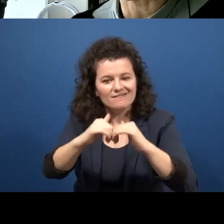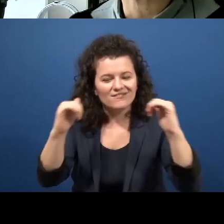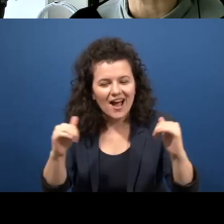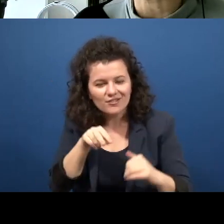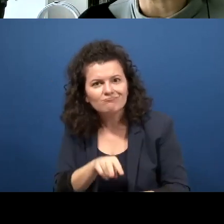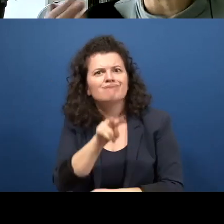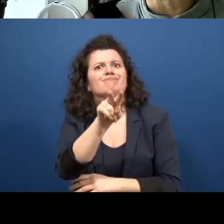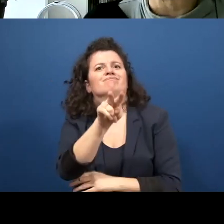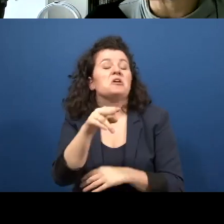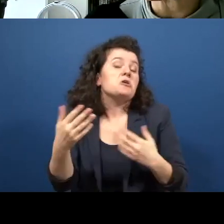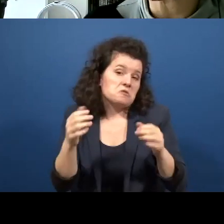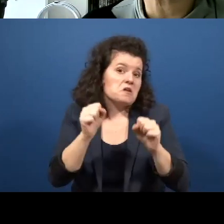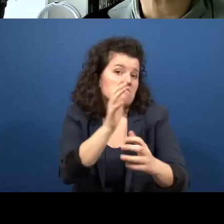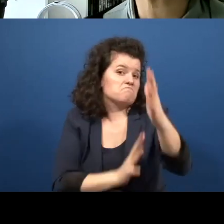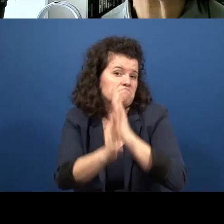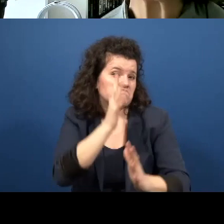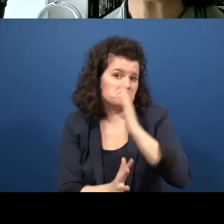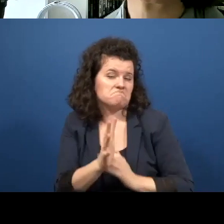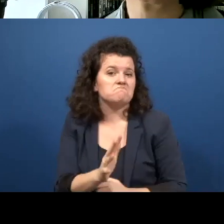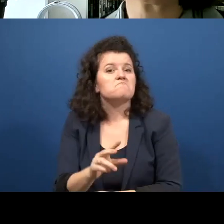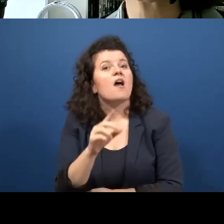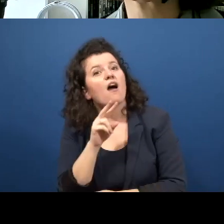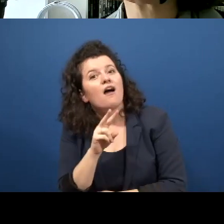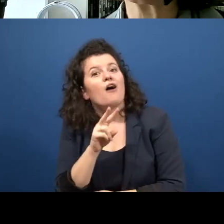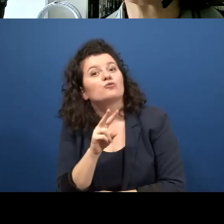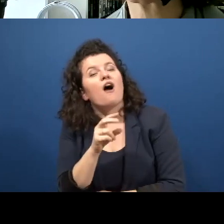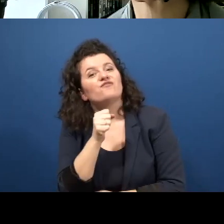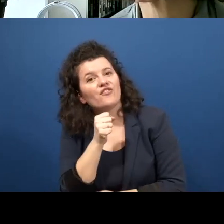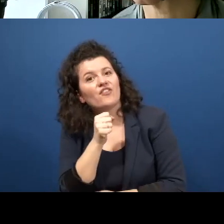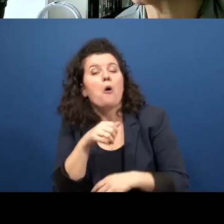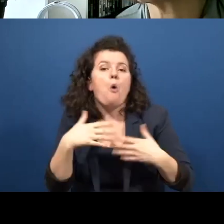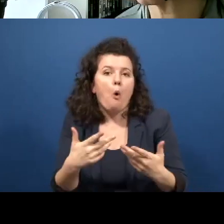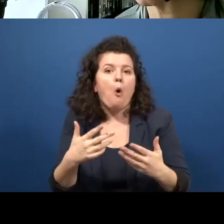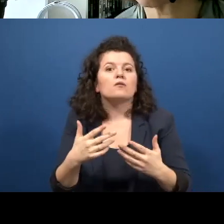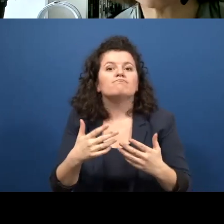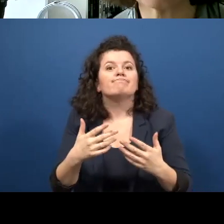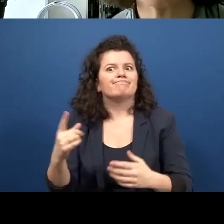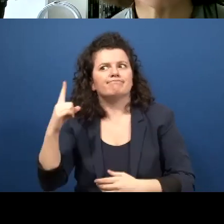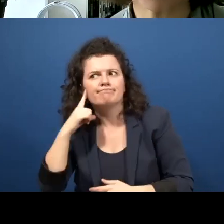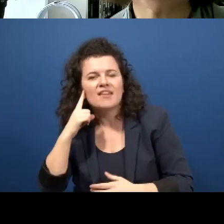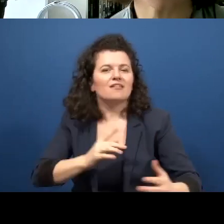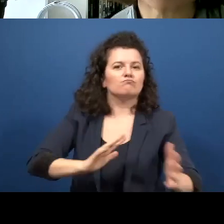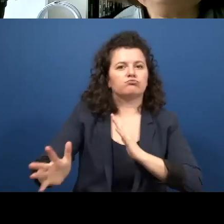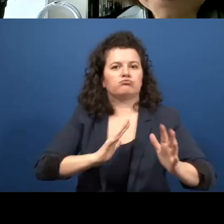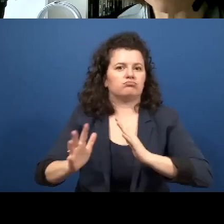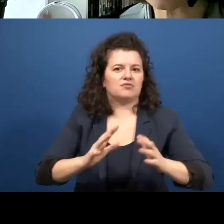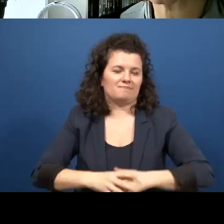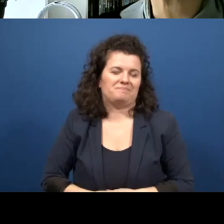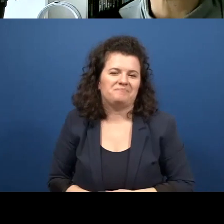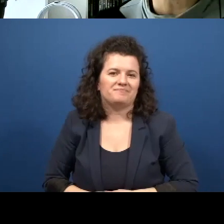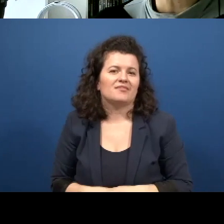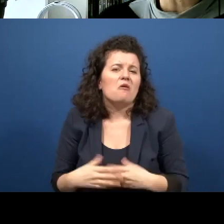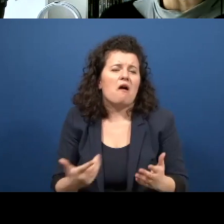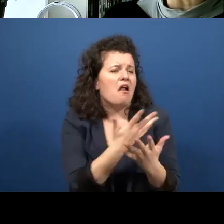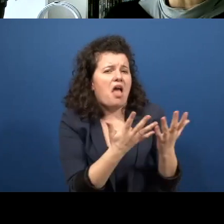y verlos y pueden practicar en ambos sentidos, desde los signos internacionales y también hacia signos